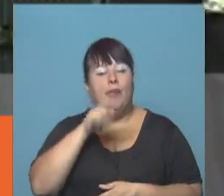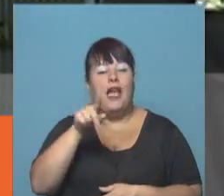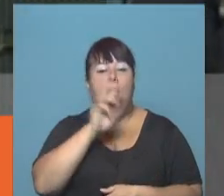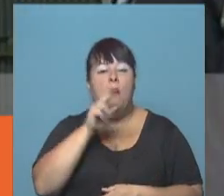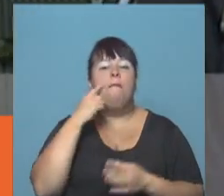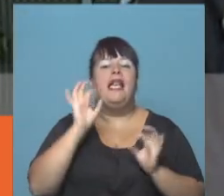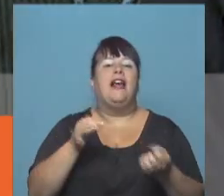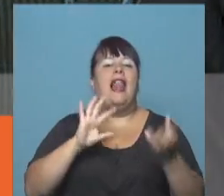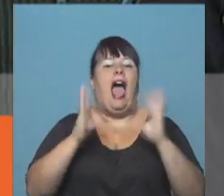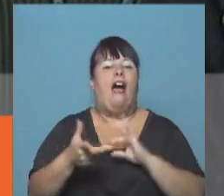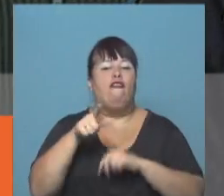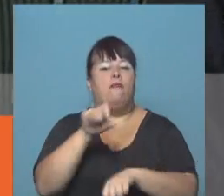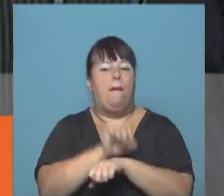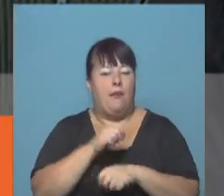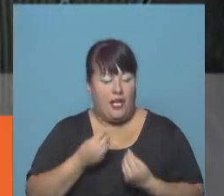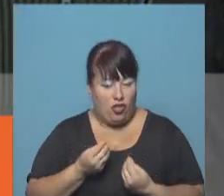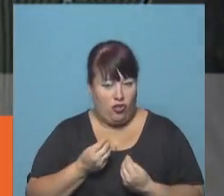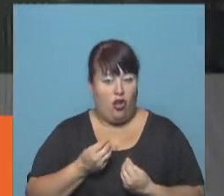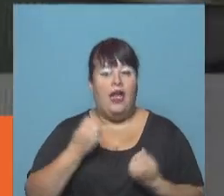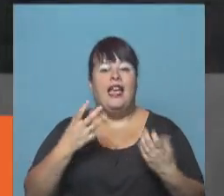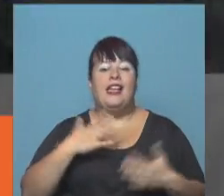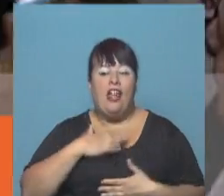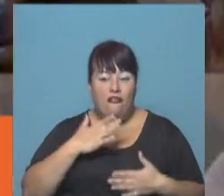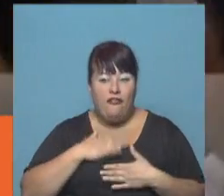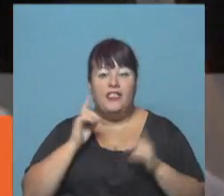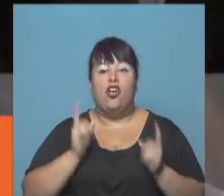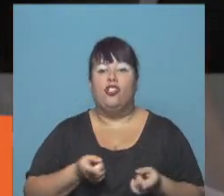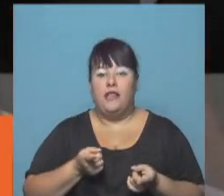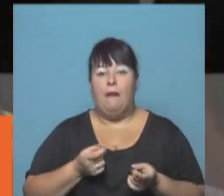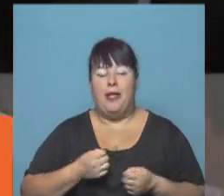para conocer las condiciones de su detención, su estado físico y también emocional.